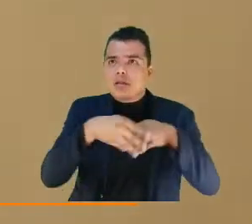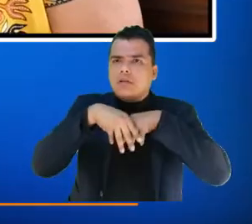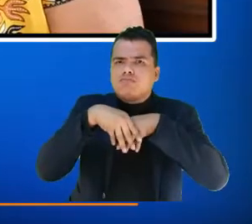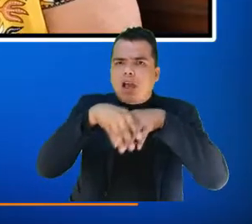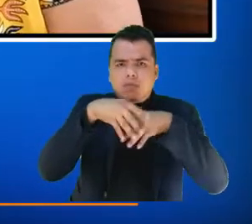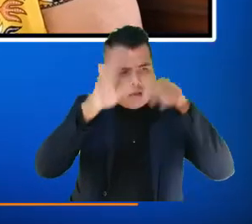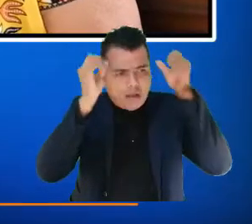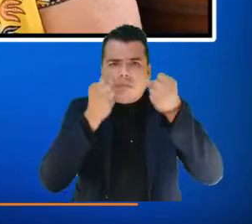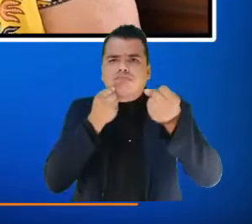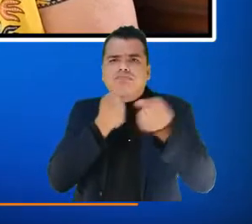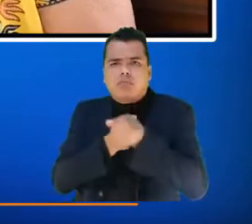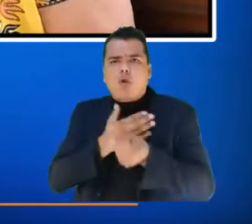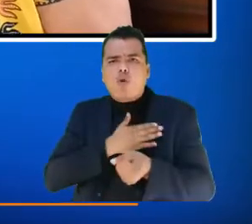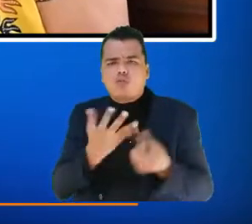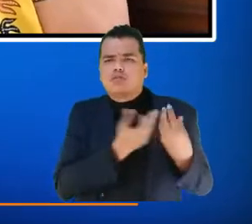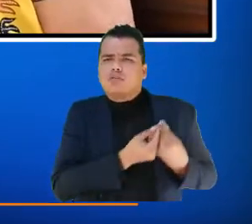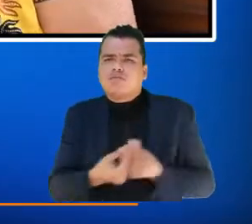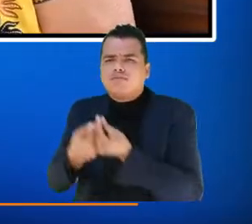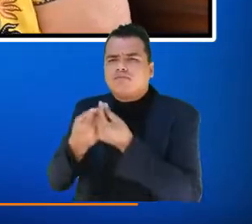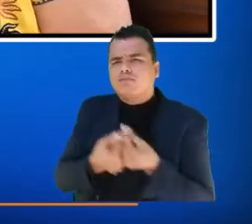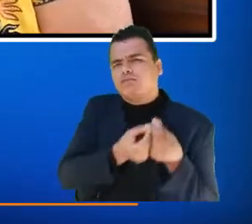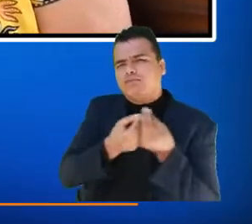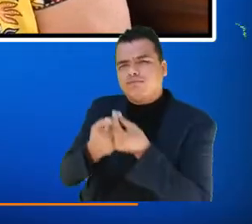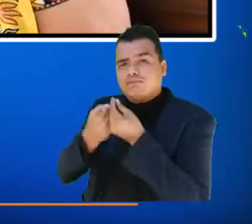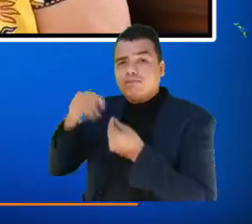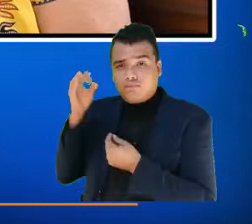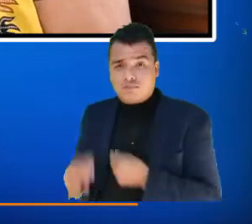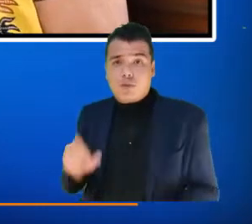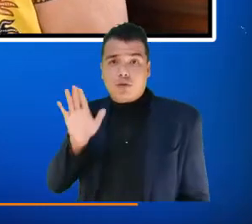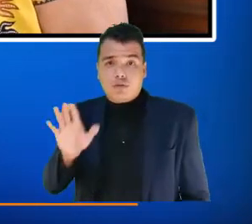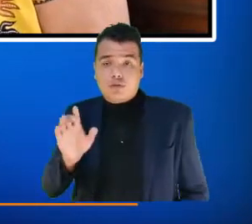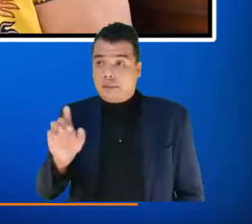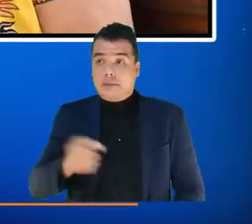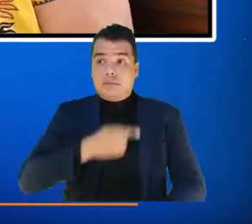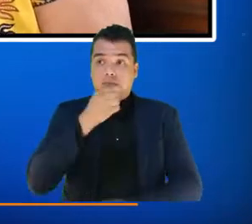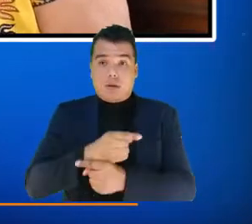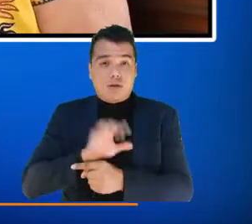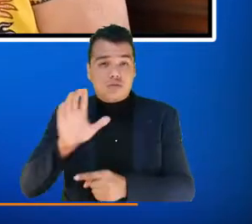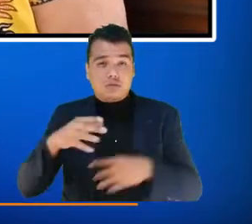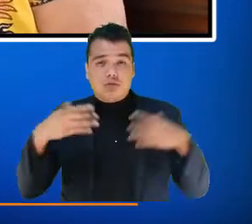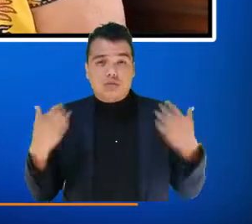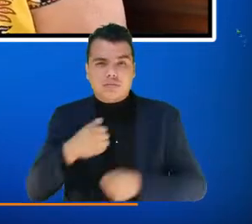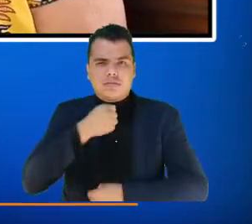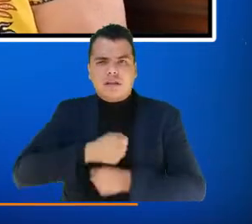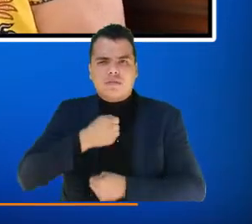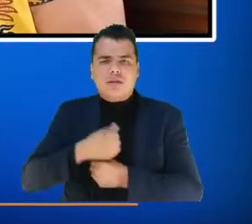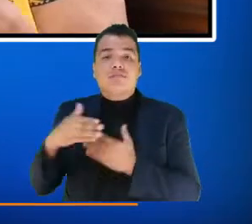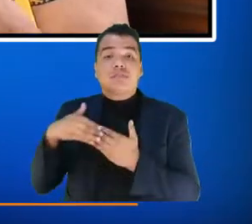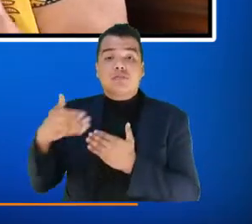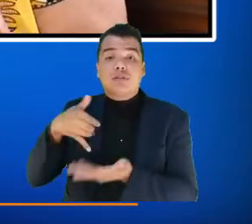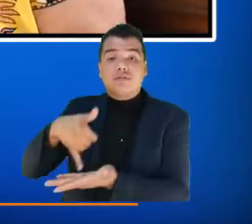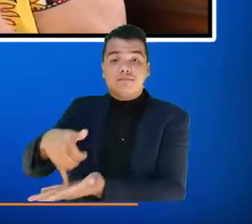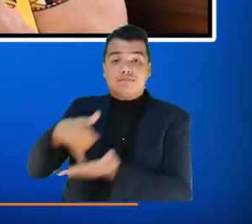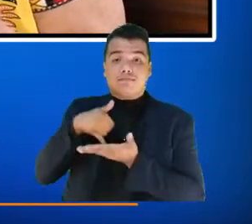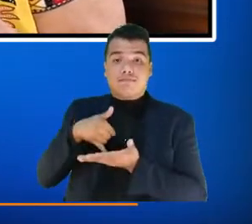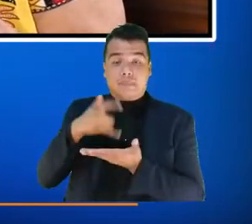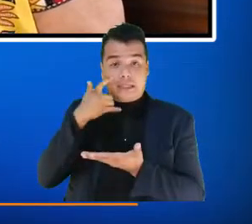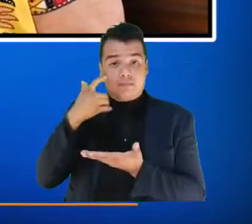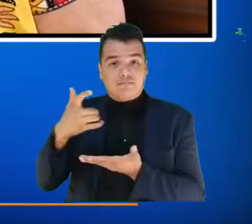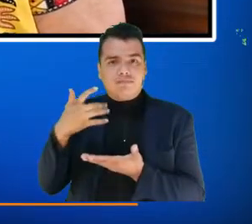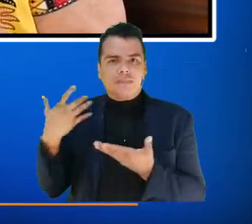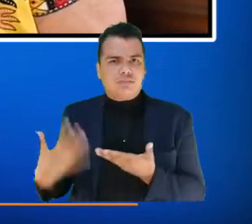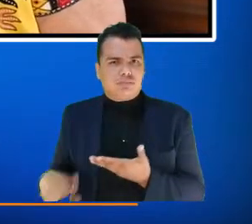parte. Eso fue finalmente lo que usted logró, y por eso más tarde a usted le dieron un premio